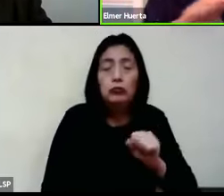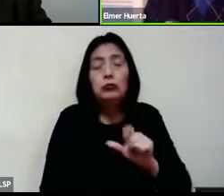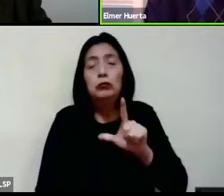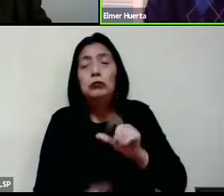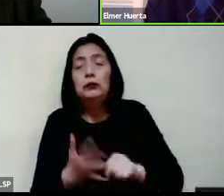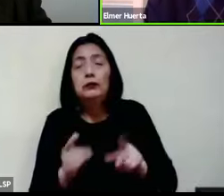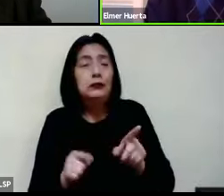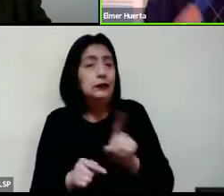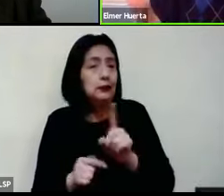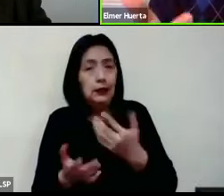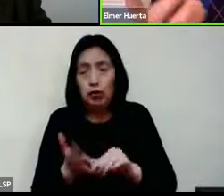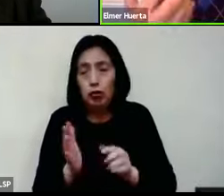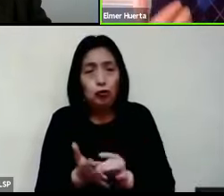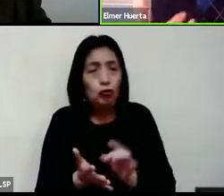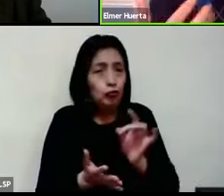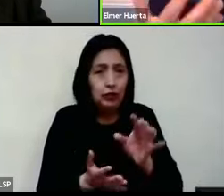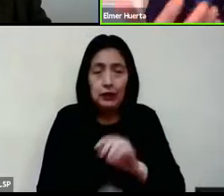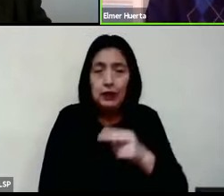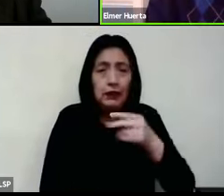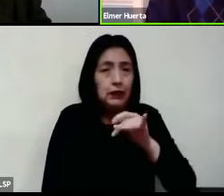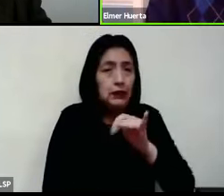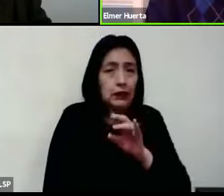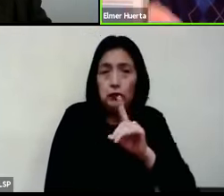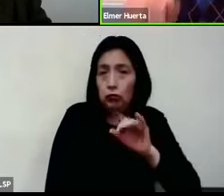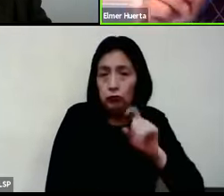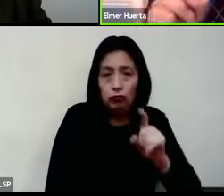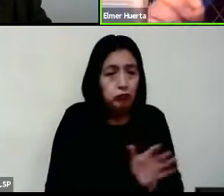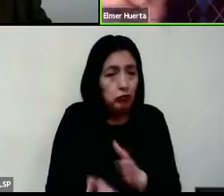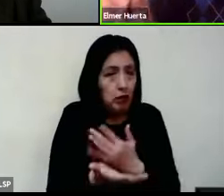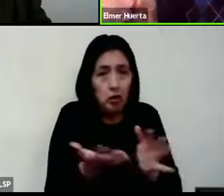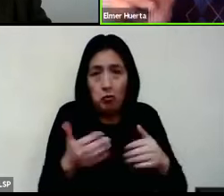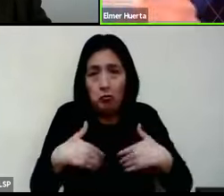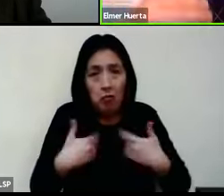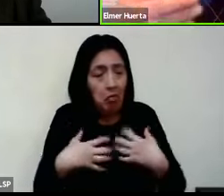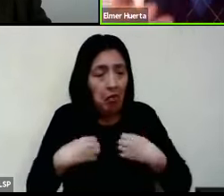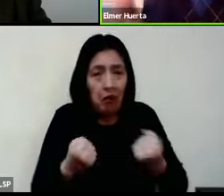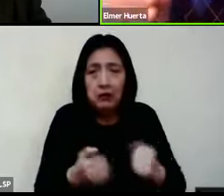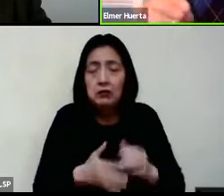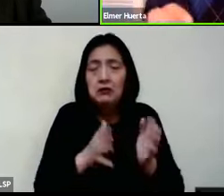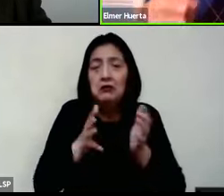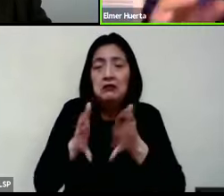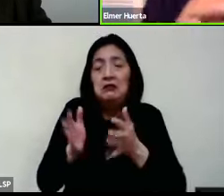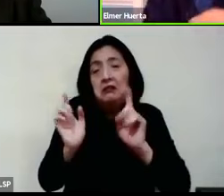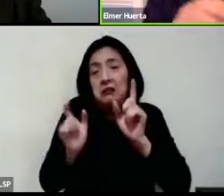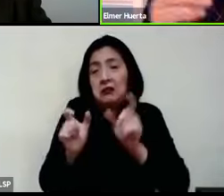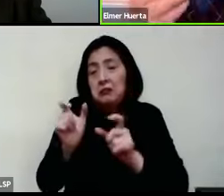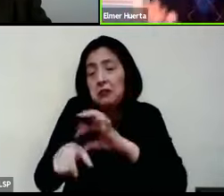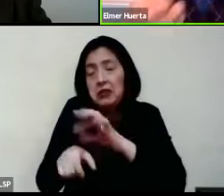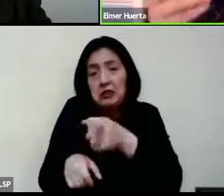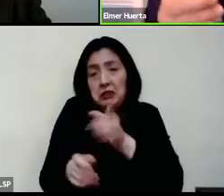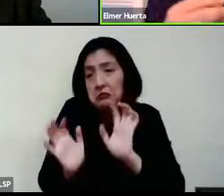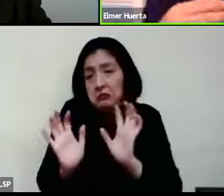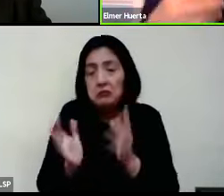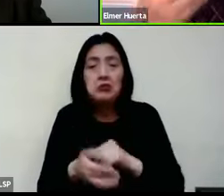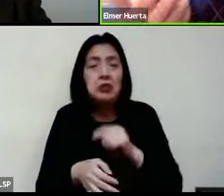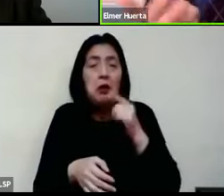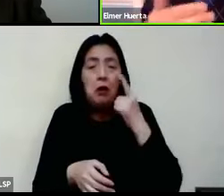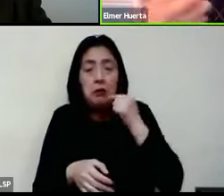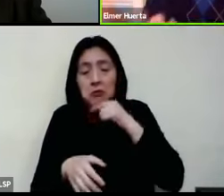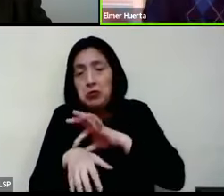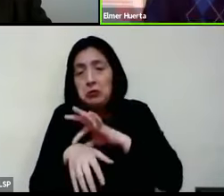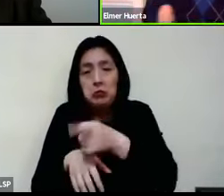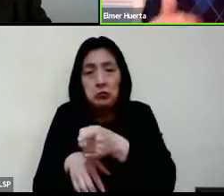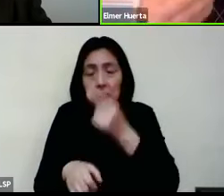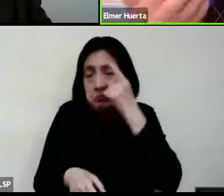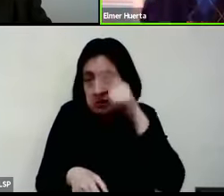ya no se da hidroxicloroquina, se ha retirado porque no funciona, y han dejado al criterio del médico si el doctor o la doctora piensa